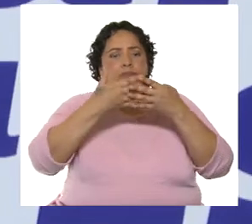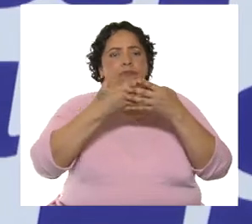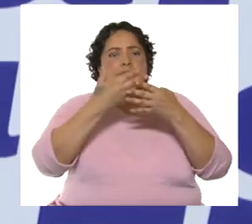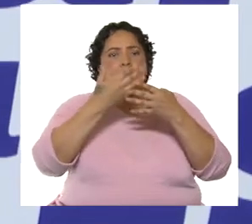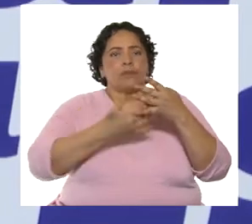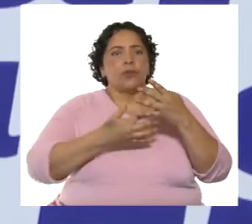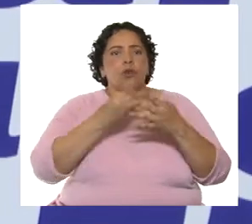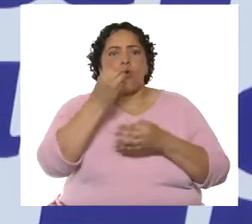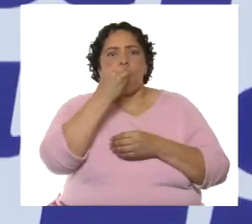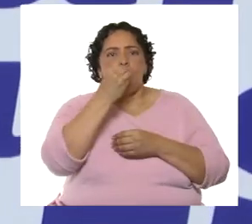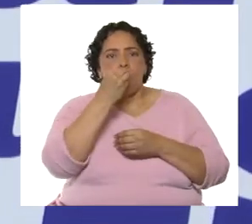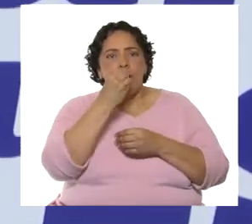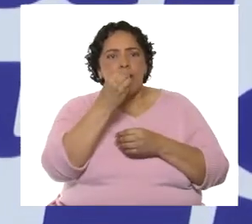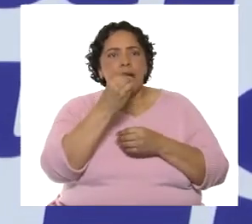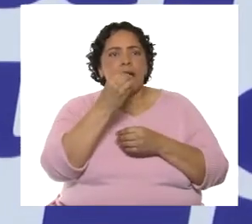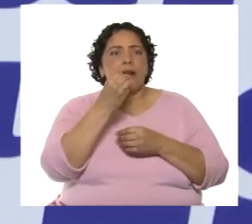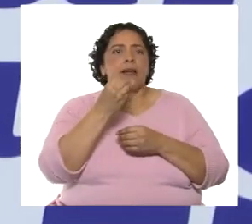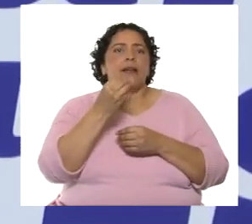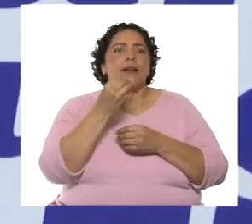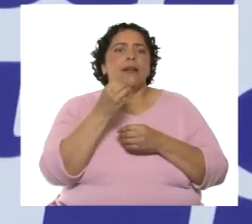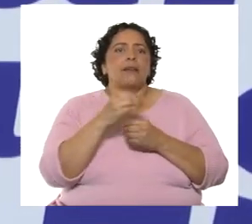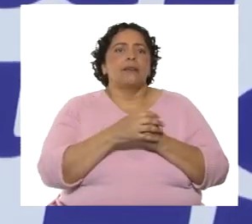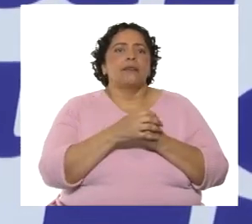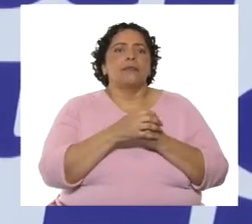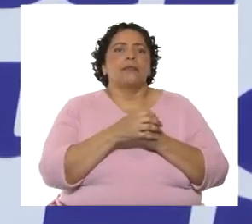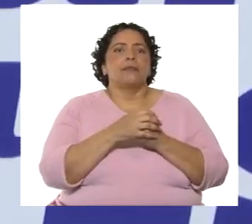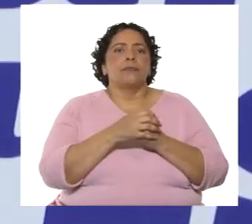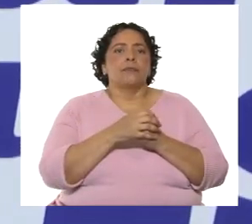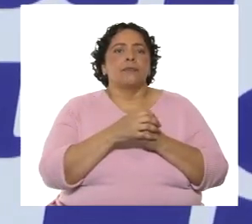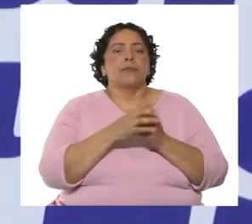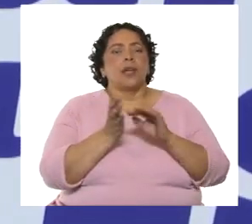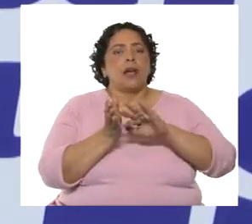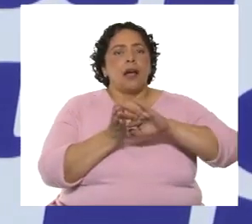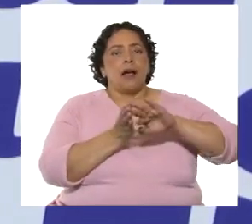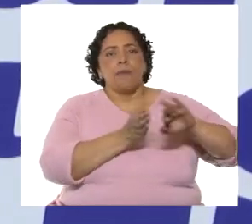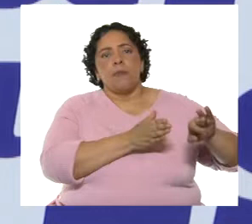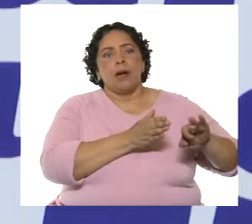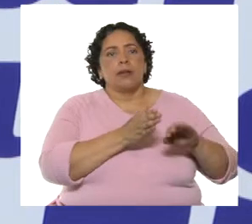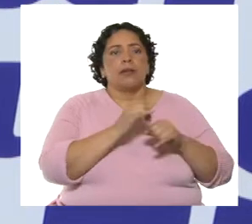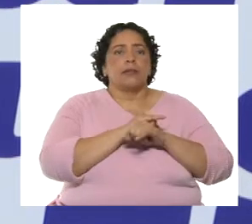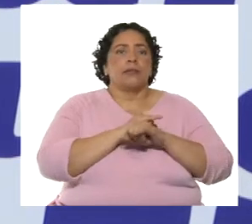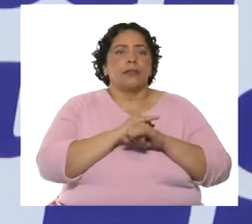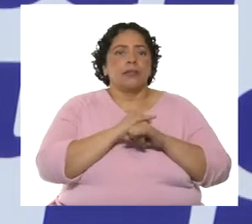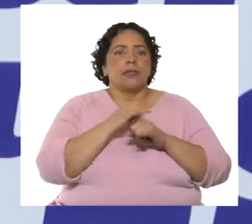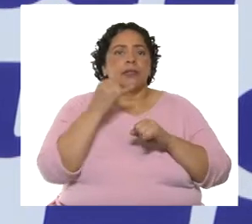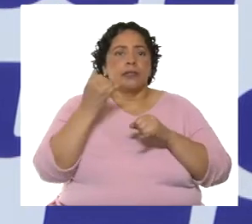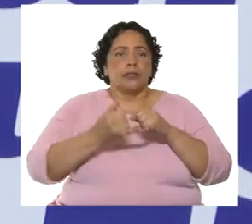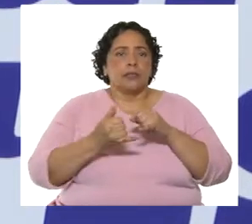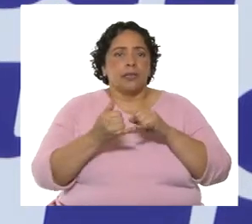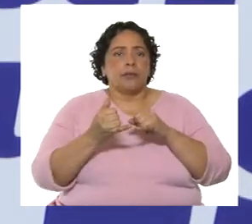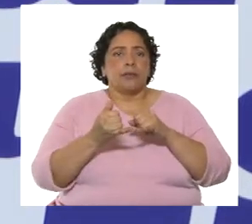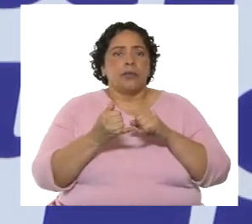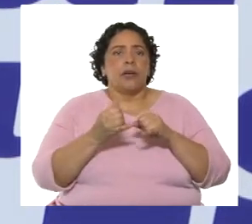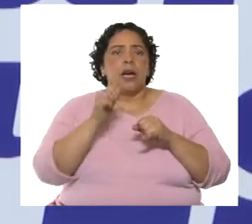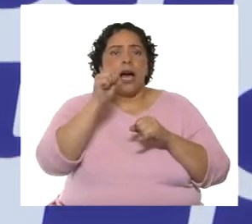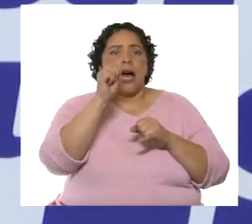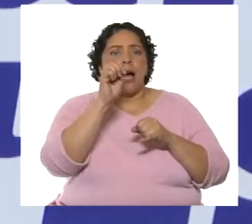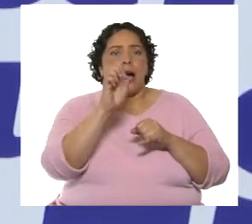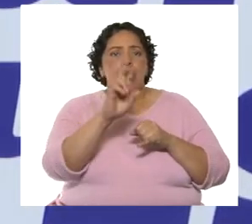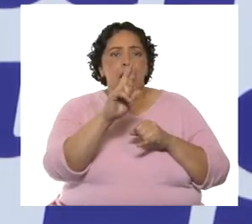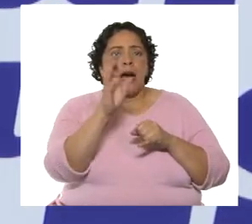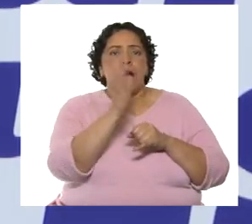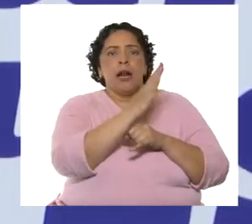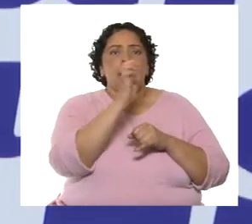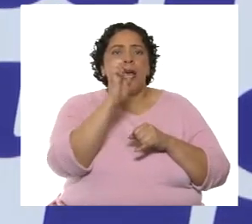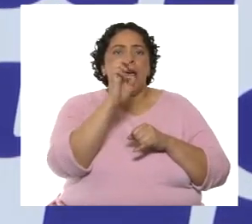termina en como ir. Como comer. Tenemos allí todas las terminaciones verbales. Aparte de las terminaciones, entonces, que son ar, er,